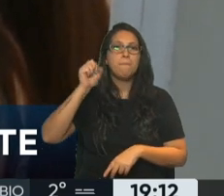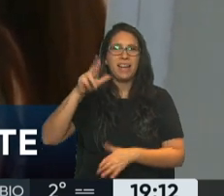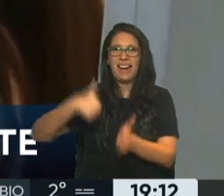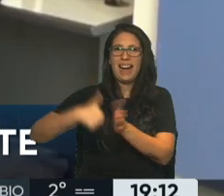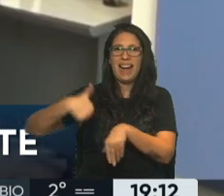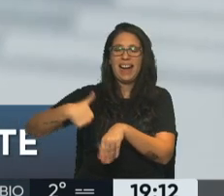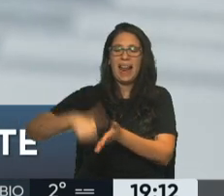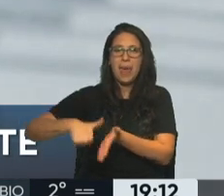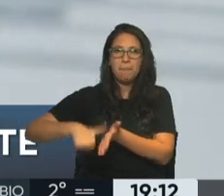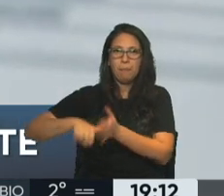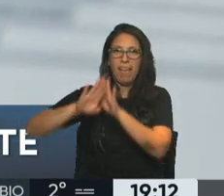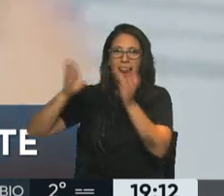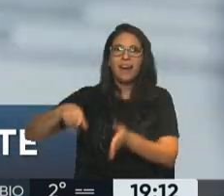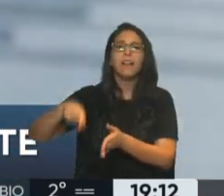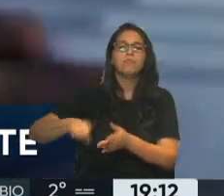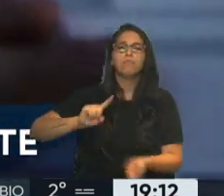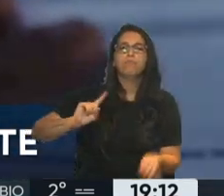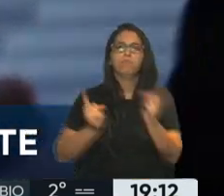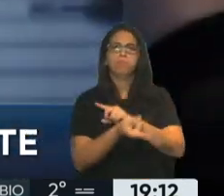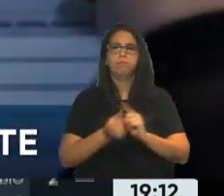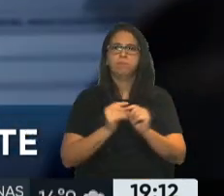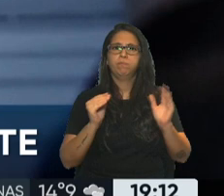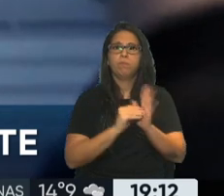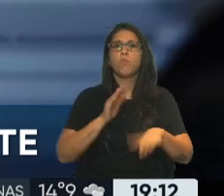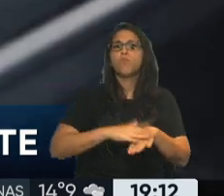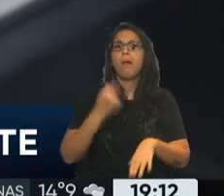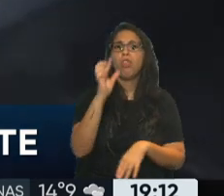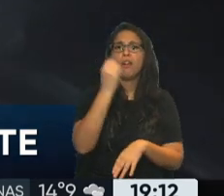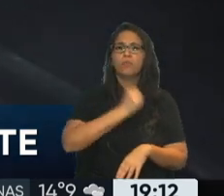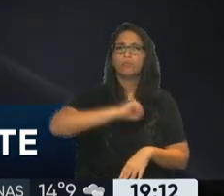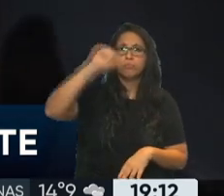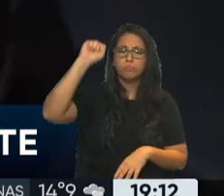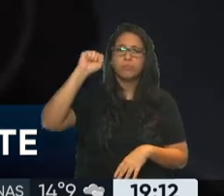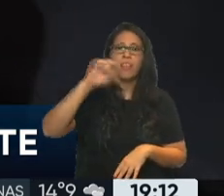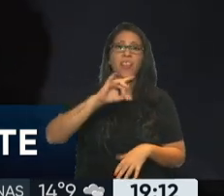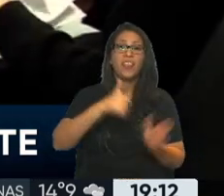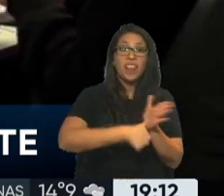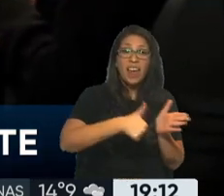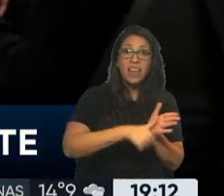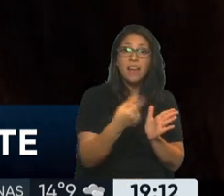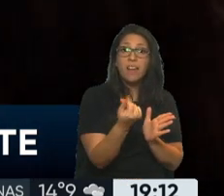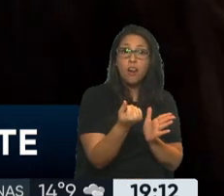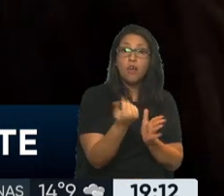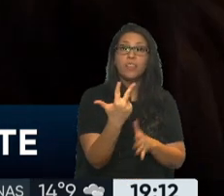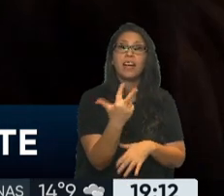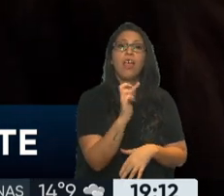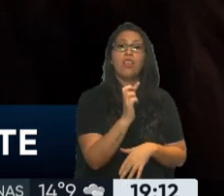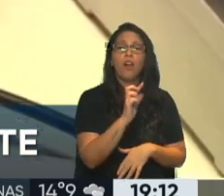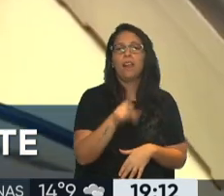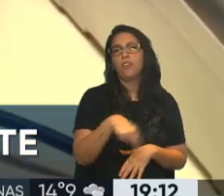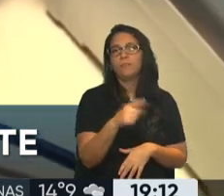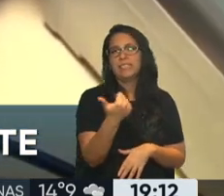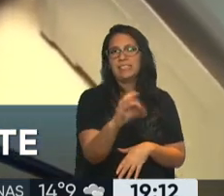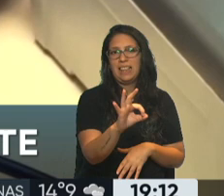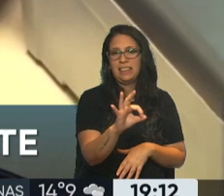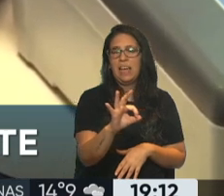cuadro tarifario completo y es en base a la suba del dólar el dni pasará a costar $3 con 60